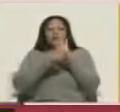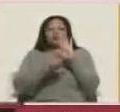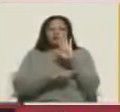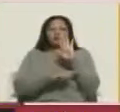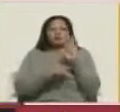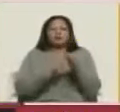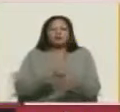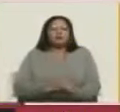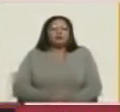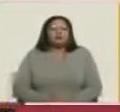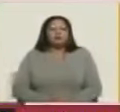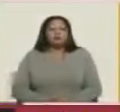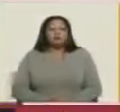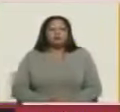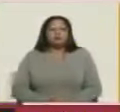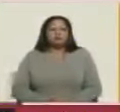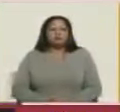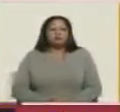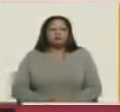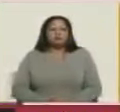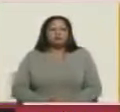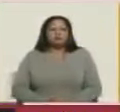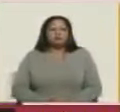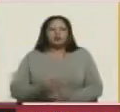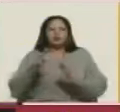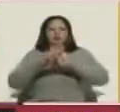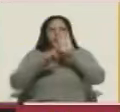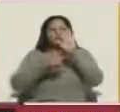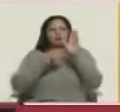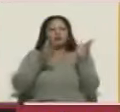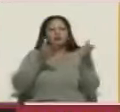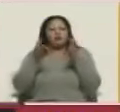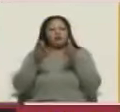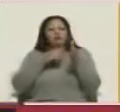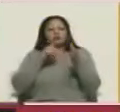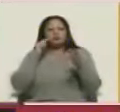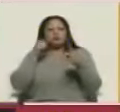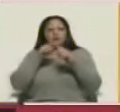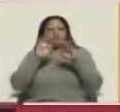cumplimiento. Estricto cumplimiento. Parte